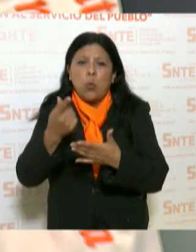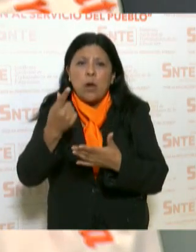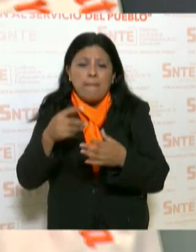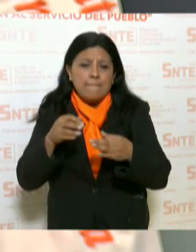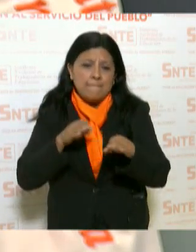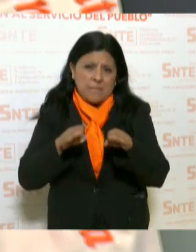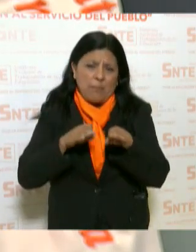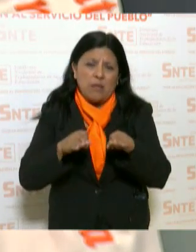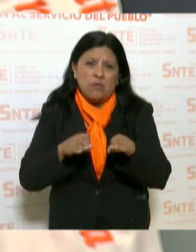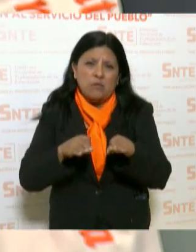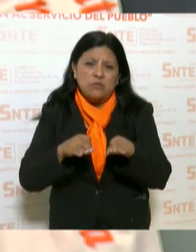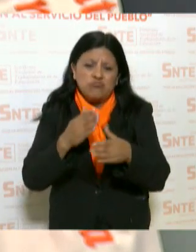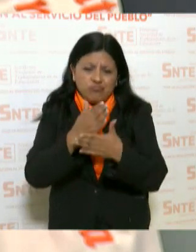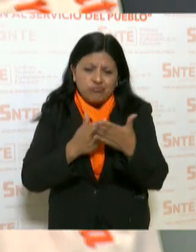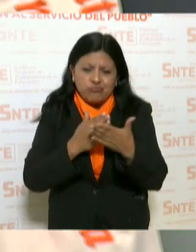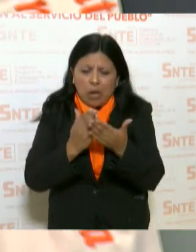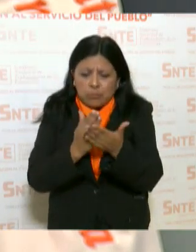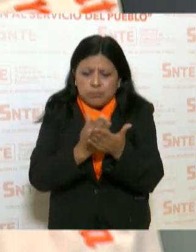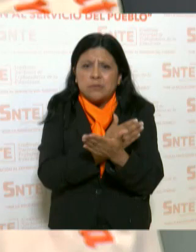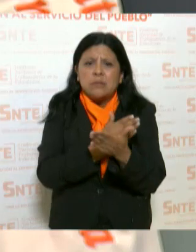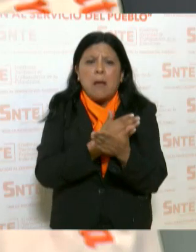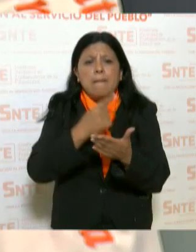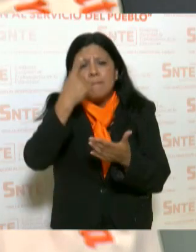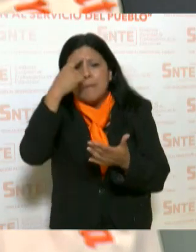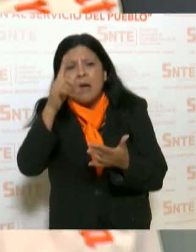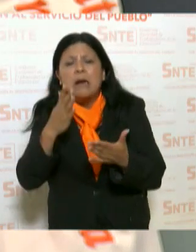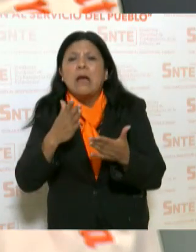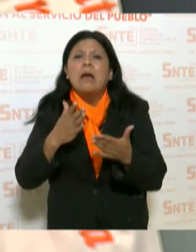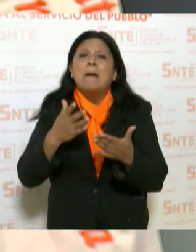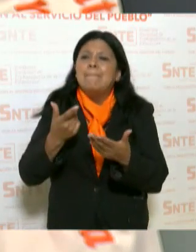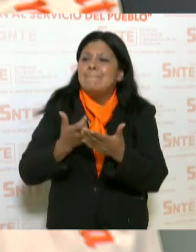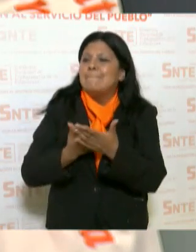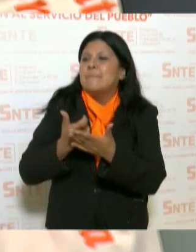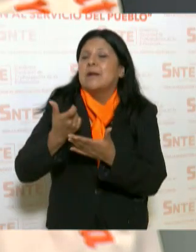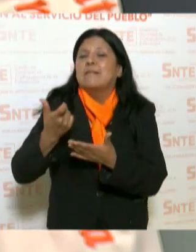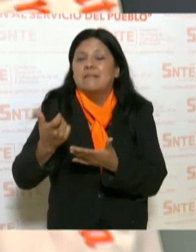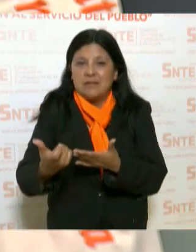Entonces, se les condenaba a no estudiar.